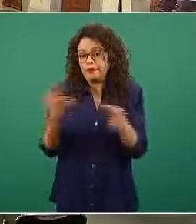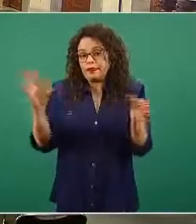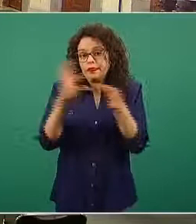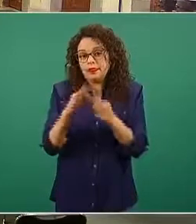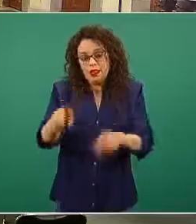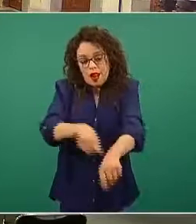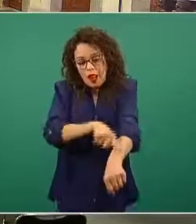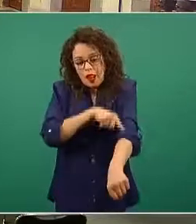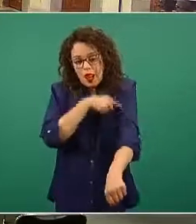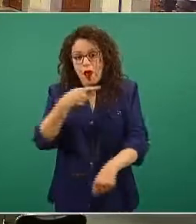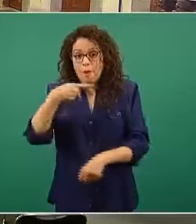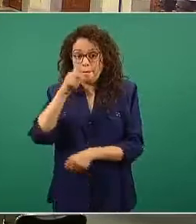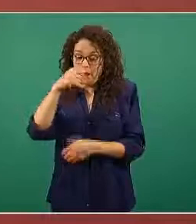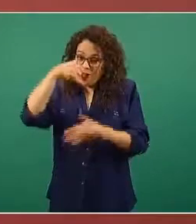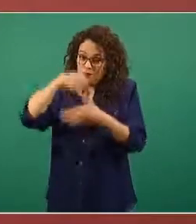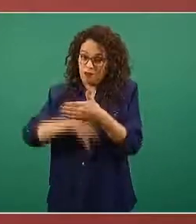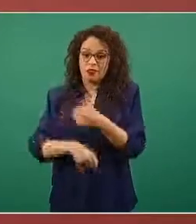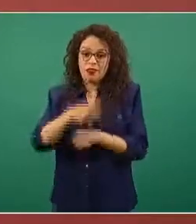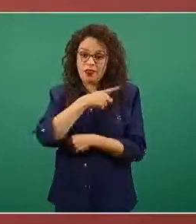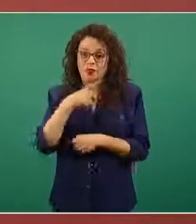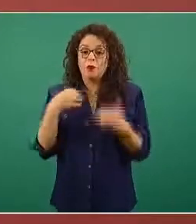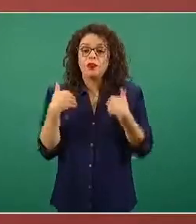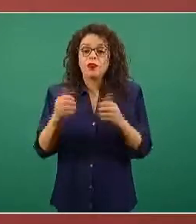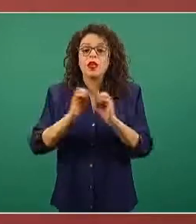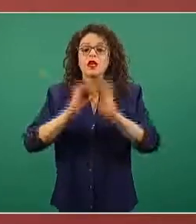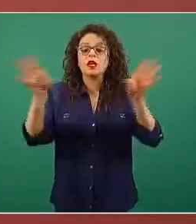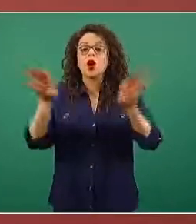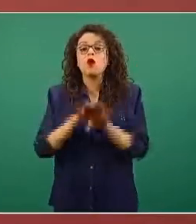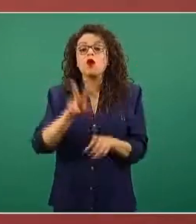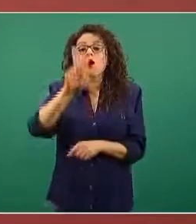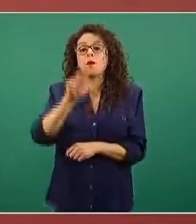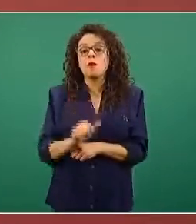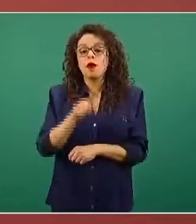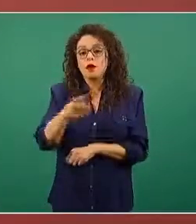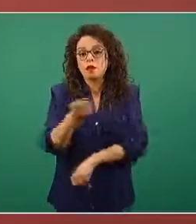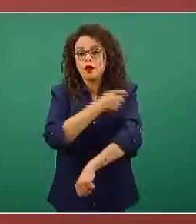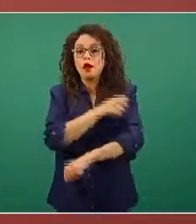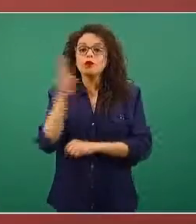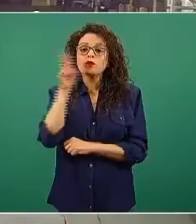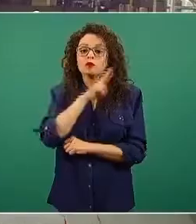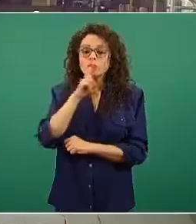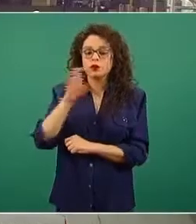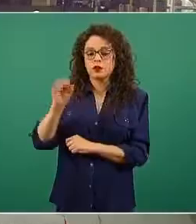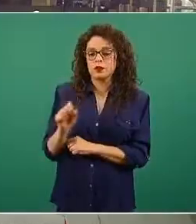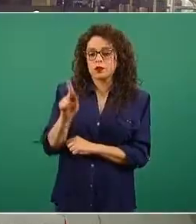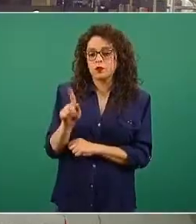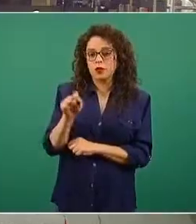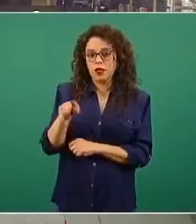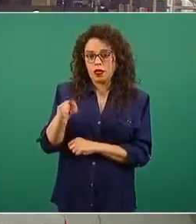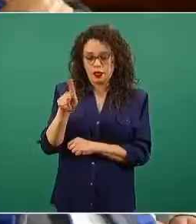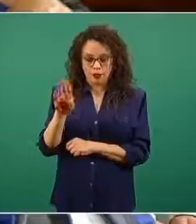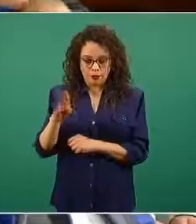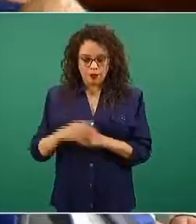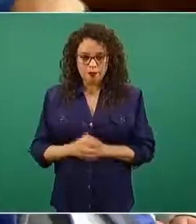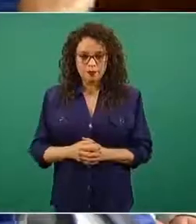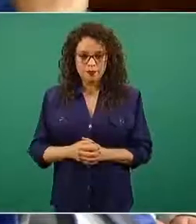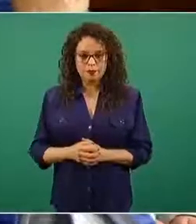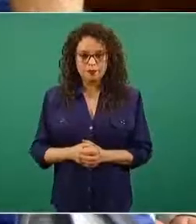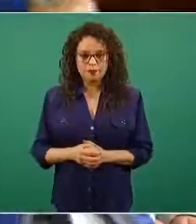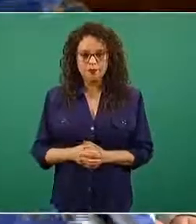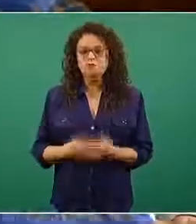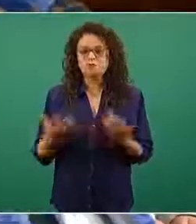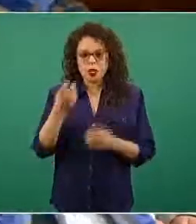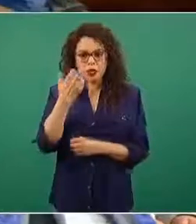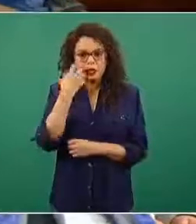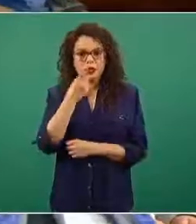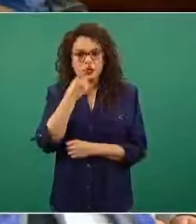el mundo tenga claridad de en qué vamos con la vacuna rusa Sputnik V. Entonces estaríamos a días,